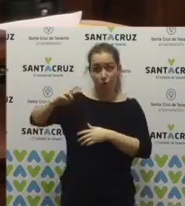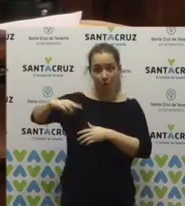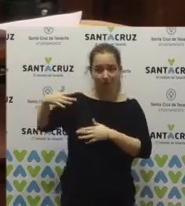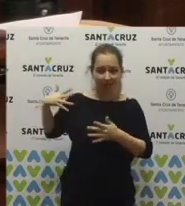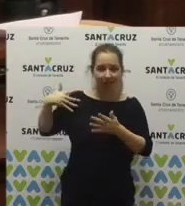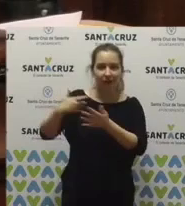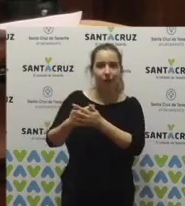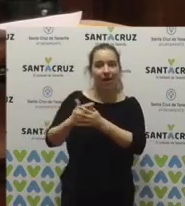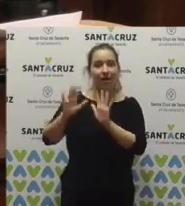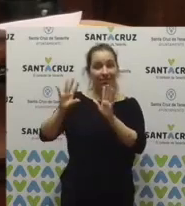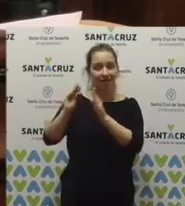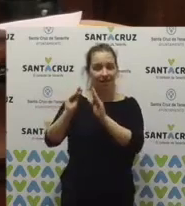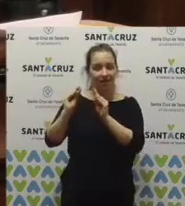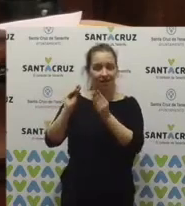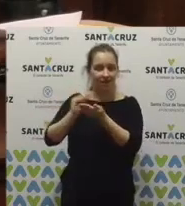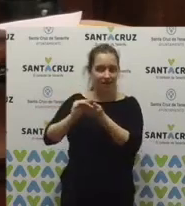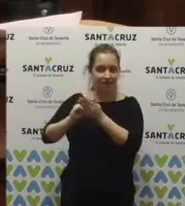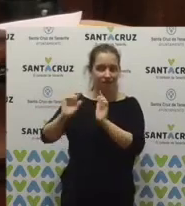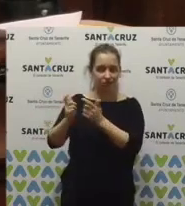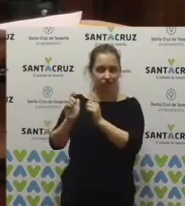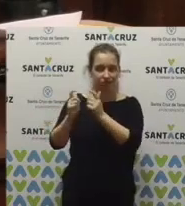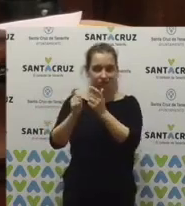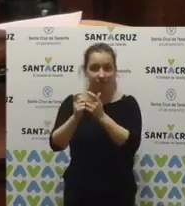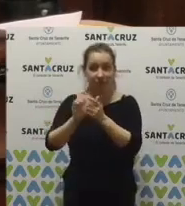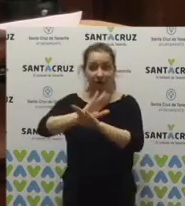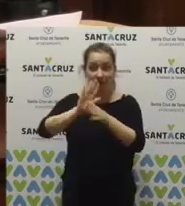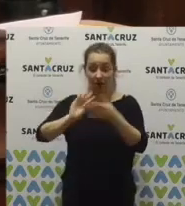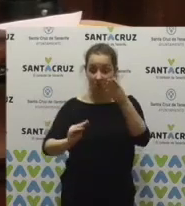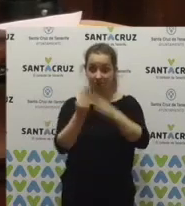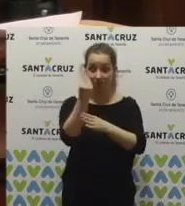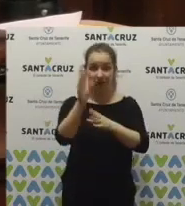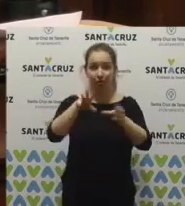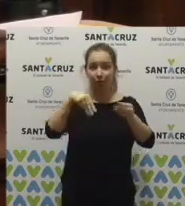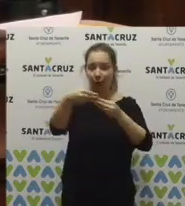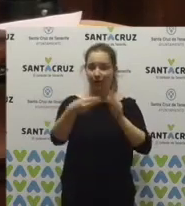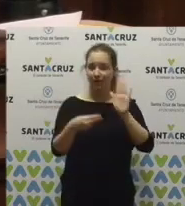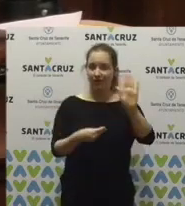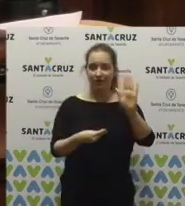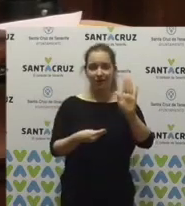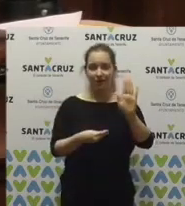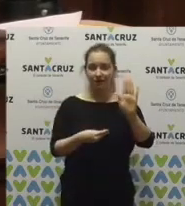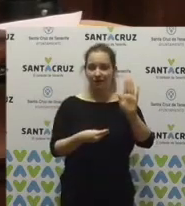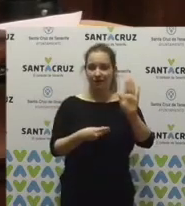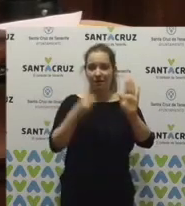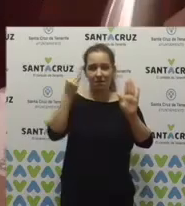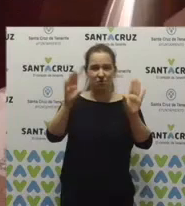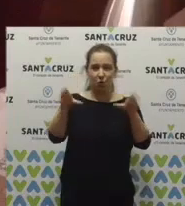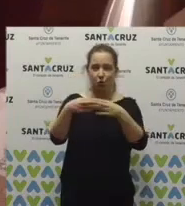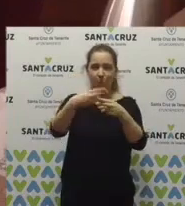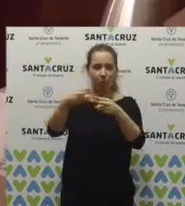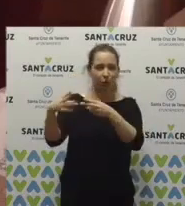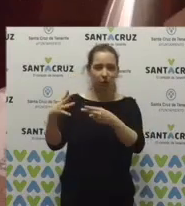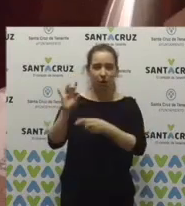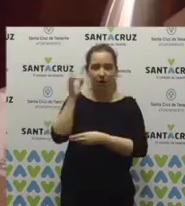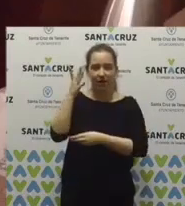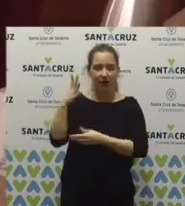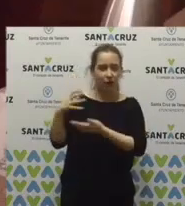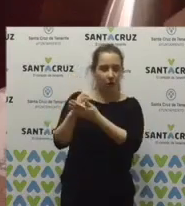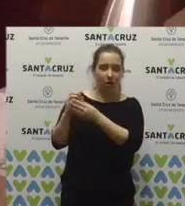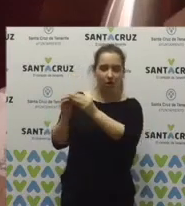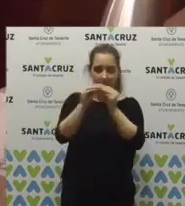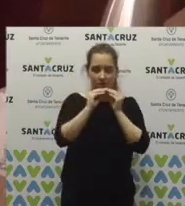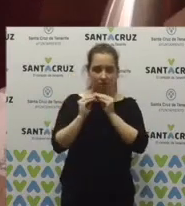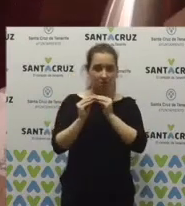un documento que sin duda yo hago la misma valoración que todos los grupos políticos y aquí presentes pues muy